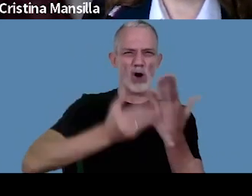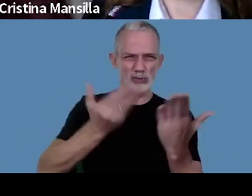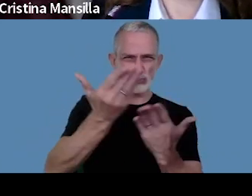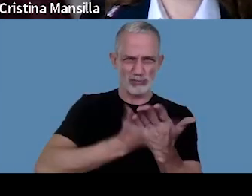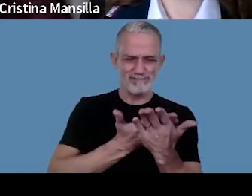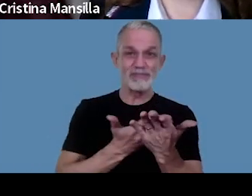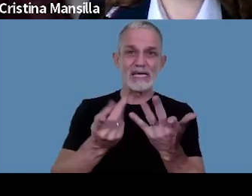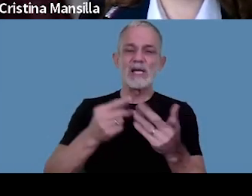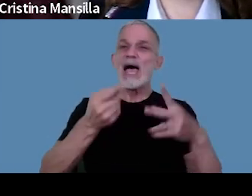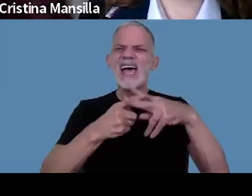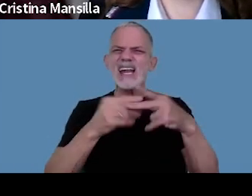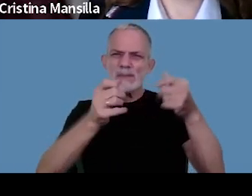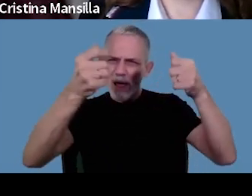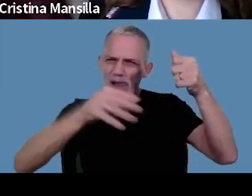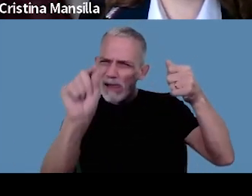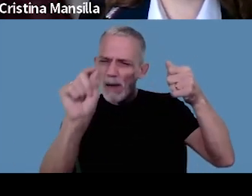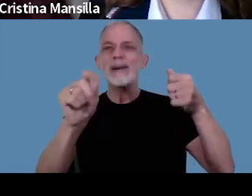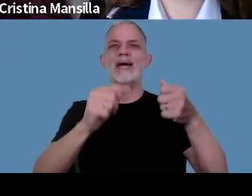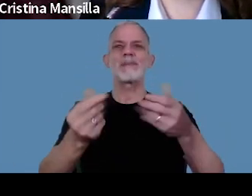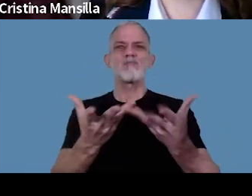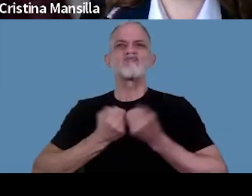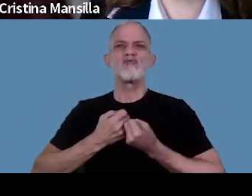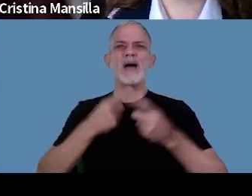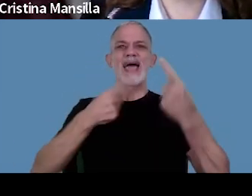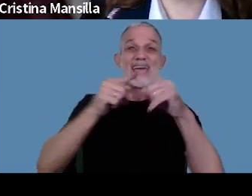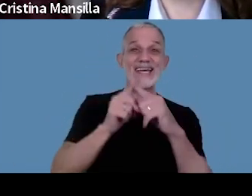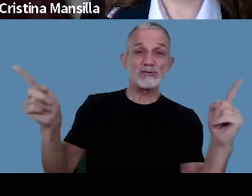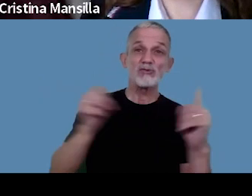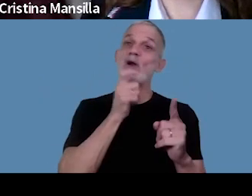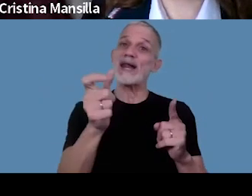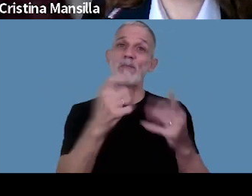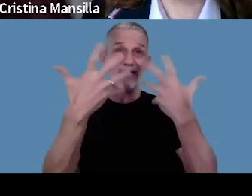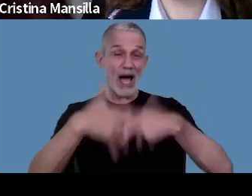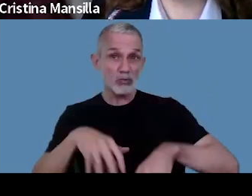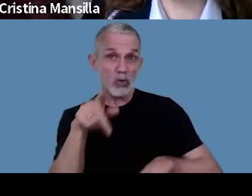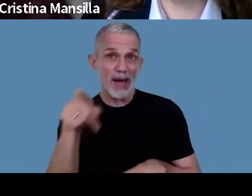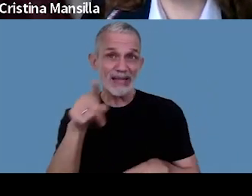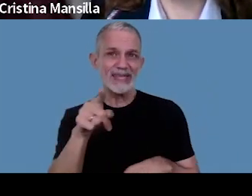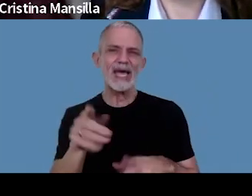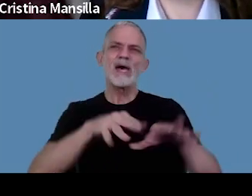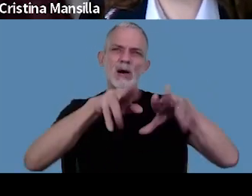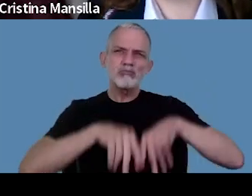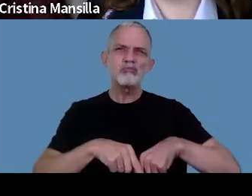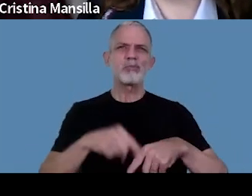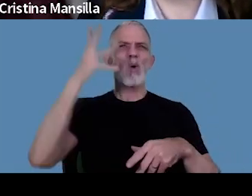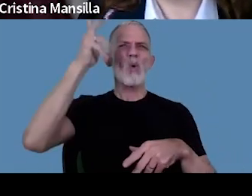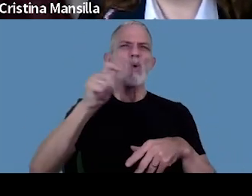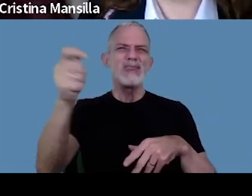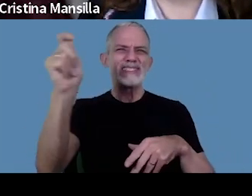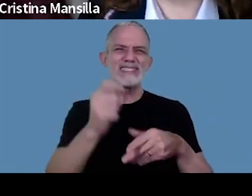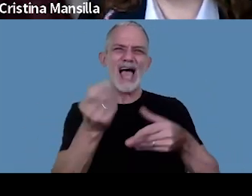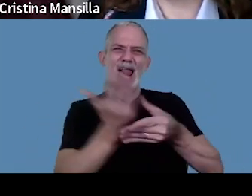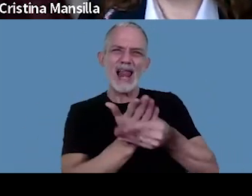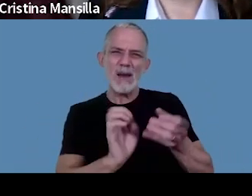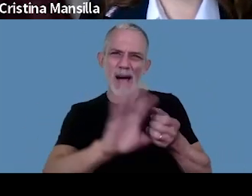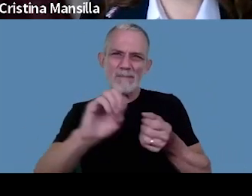utilizar para la recepción, gestión y respuesta automática de oficios judiciales que se cursen